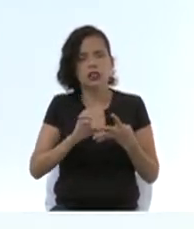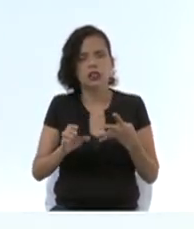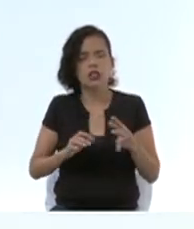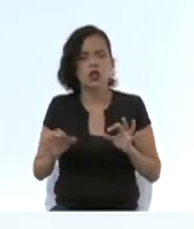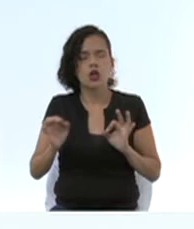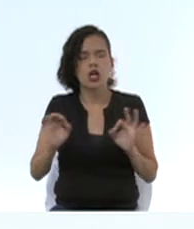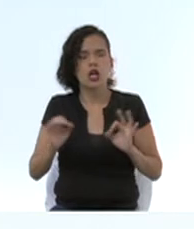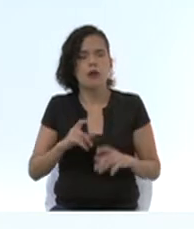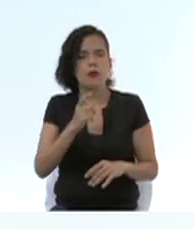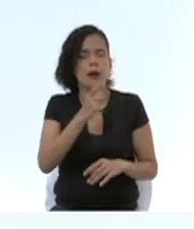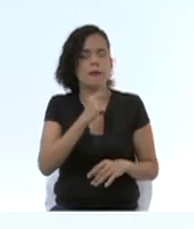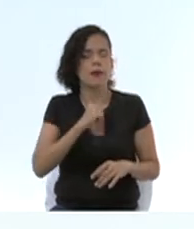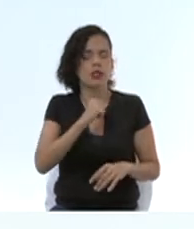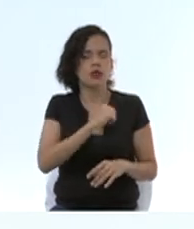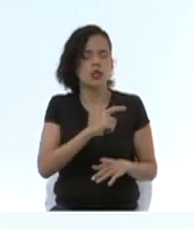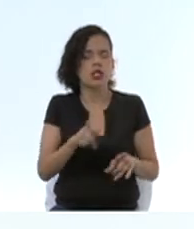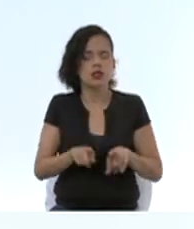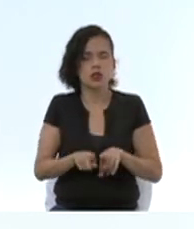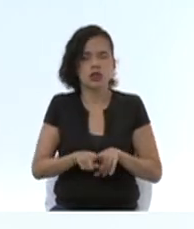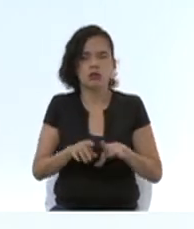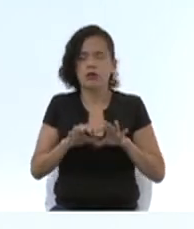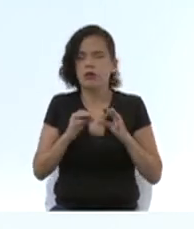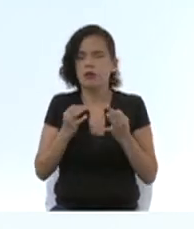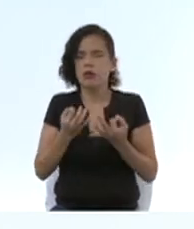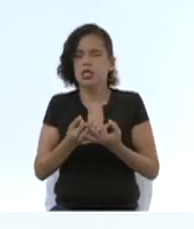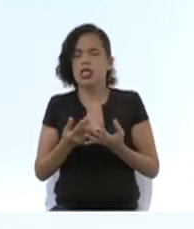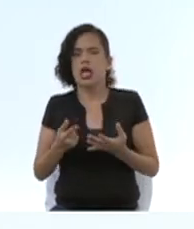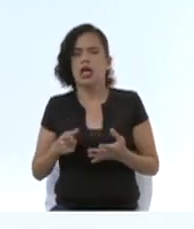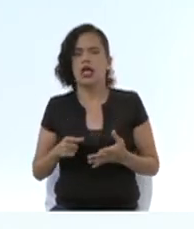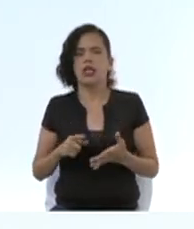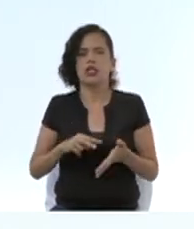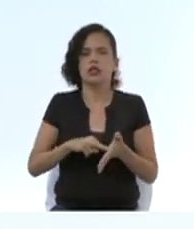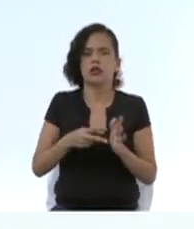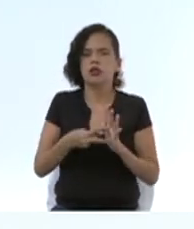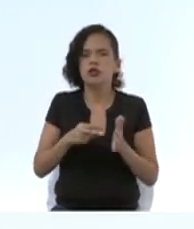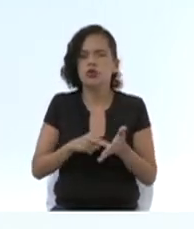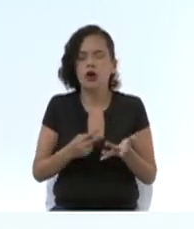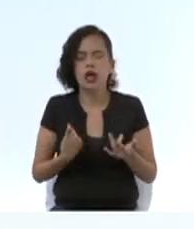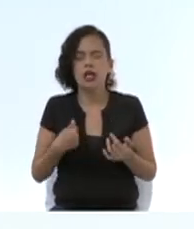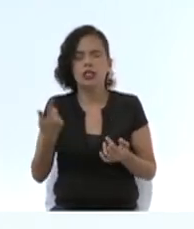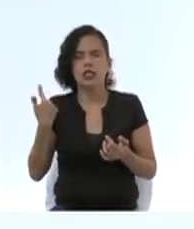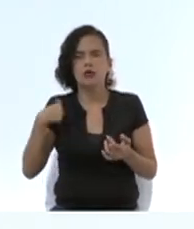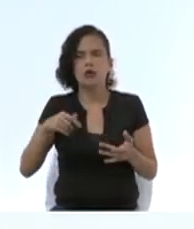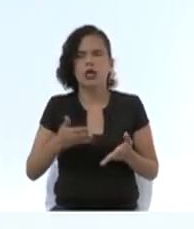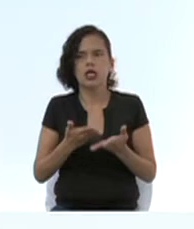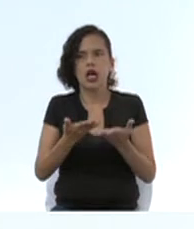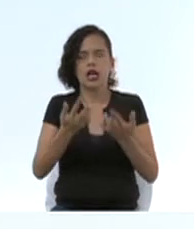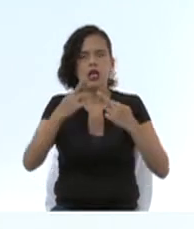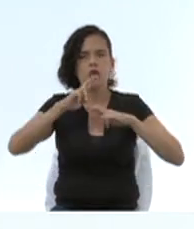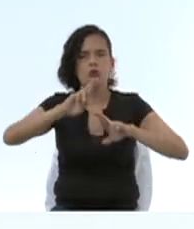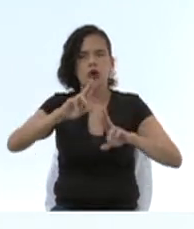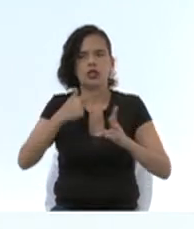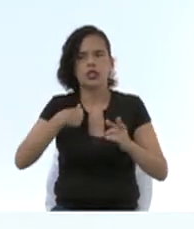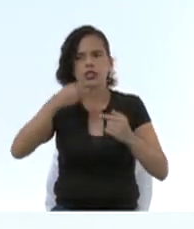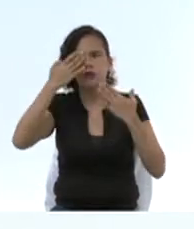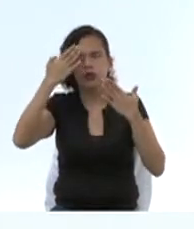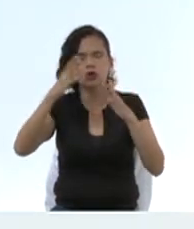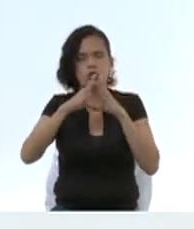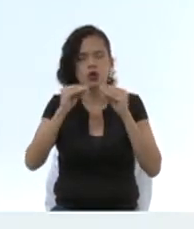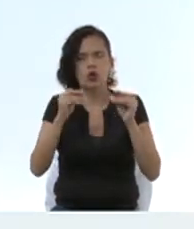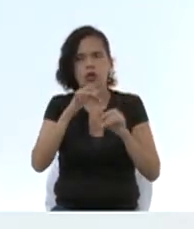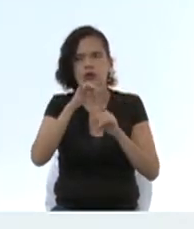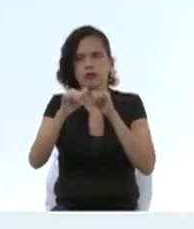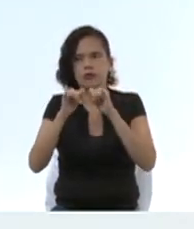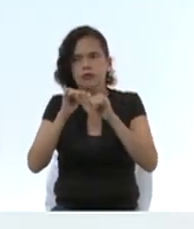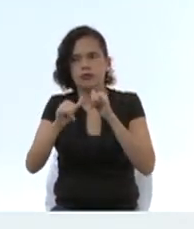solo personales, sino también familiares, contextuales, y nosotros debemos dar respuesta teniendo en cuenta todos esos factores. Es